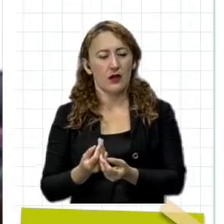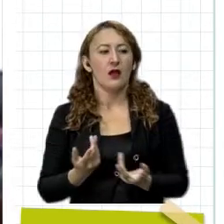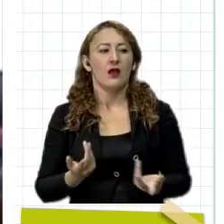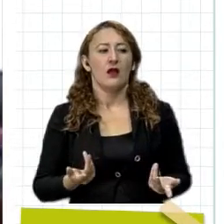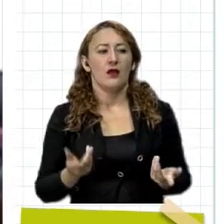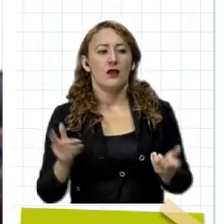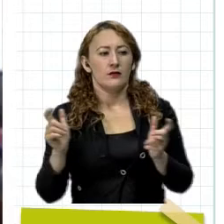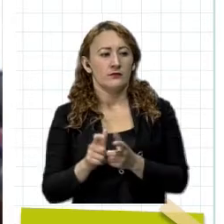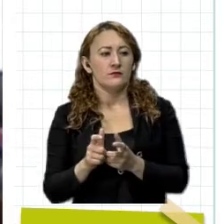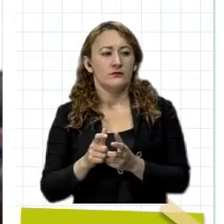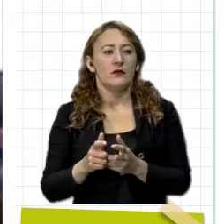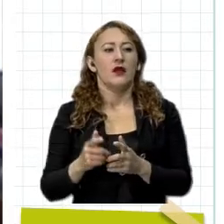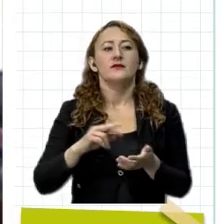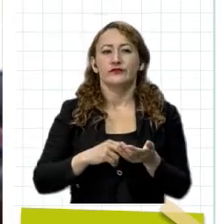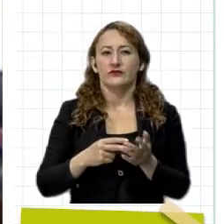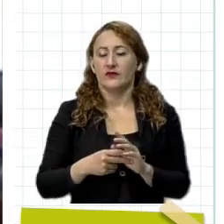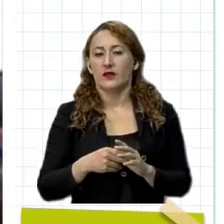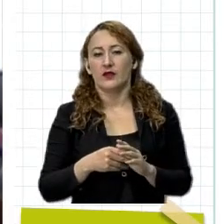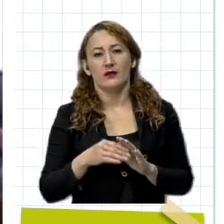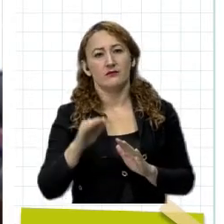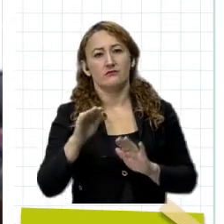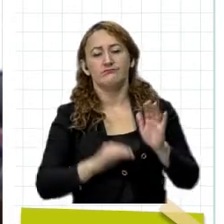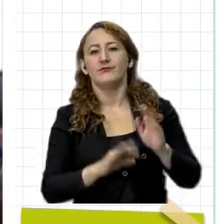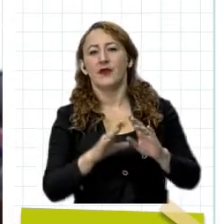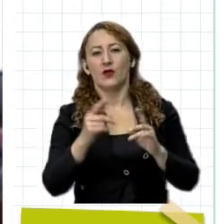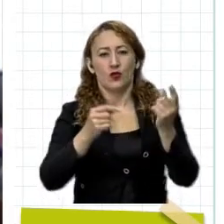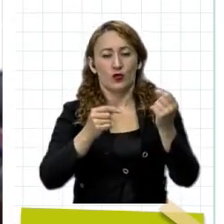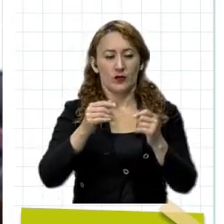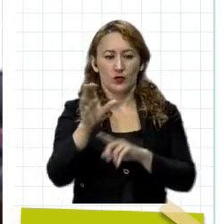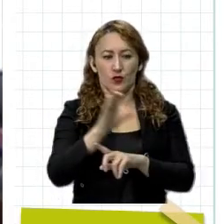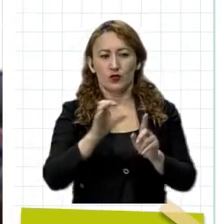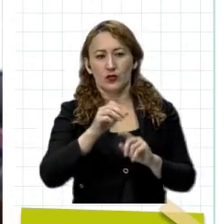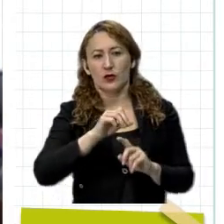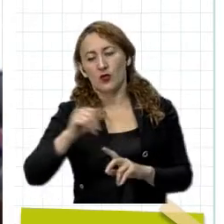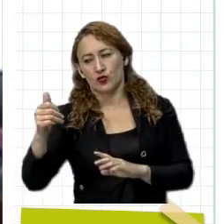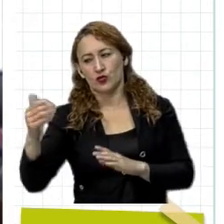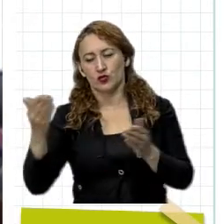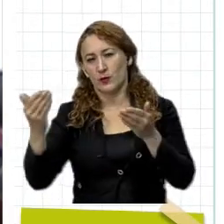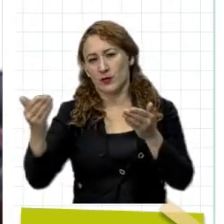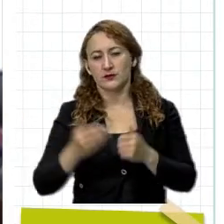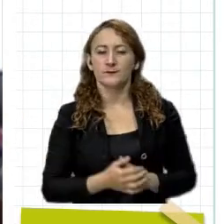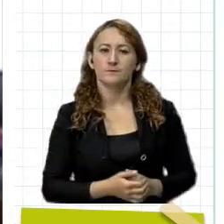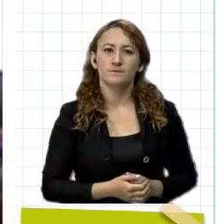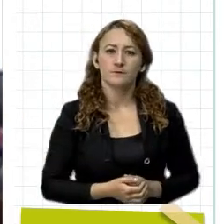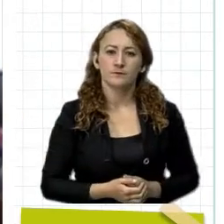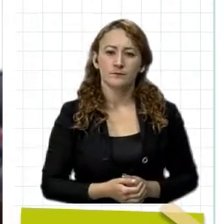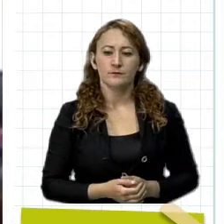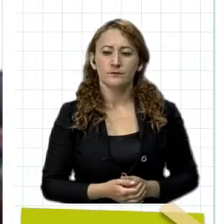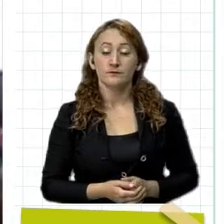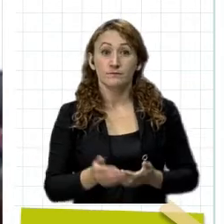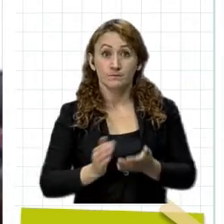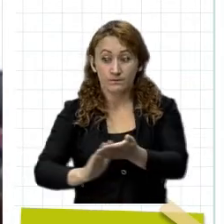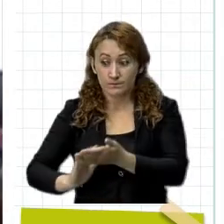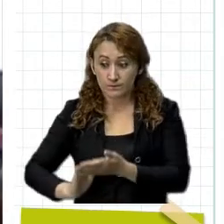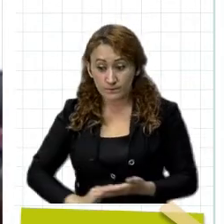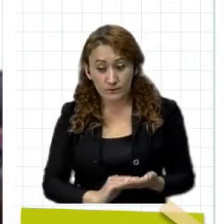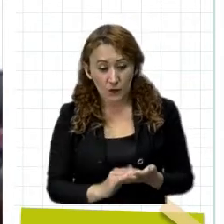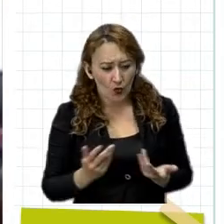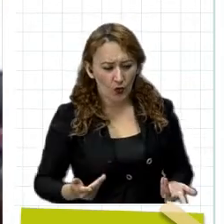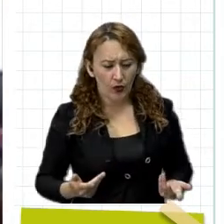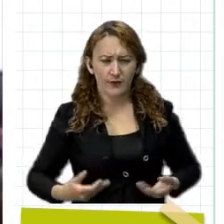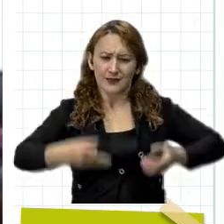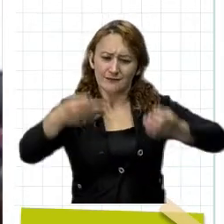en desventaja económica y cultural respecto a otros, ya que necesiten reivindicar a la vez